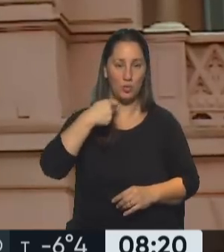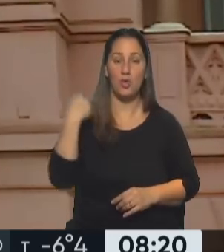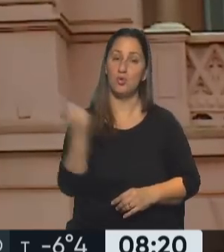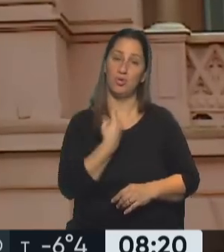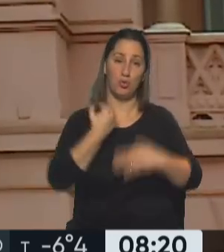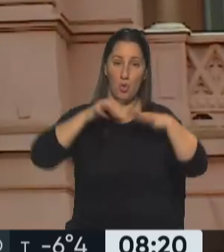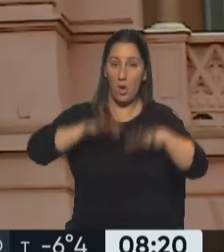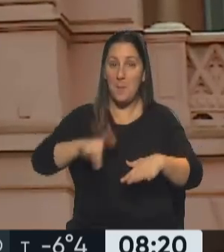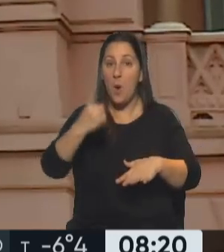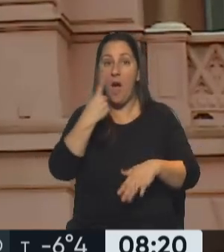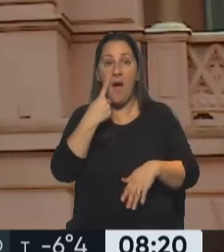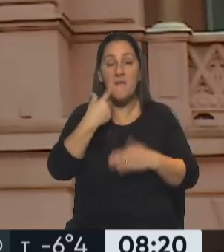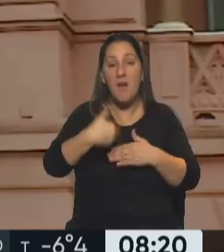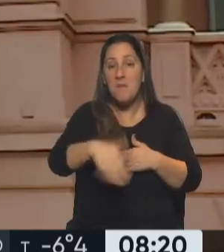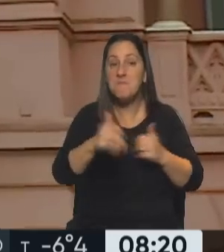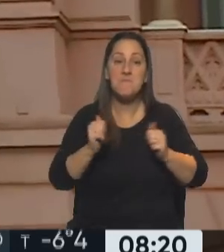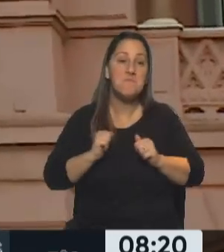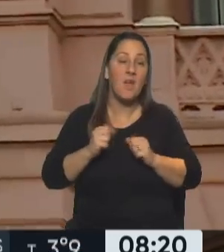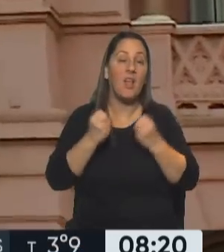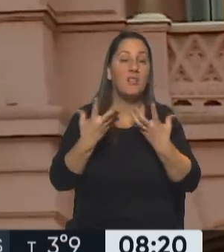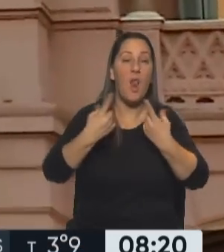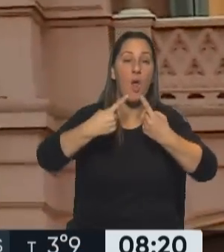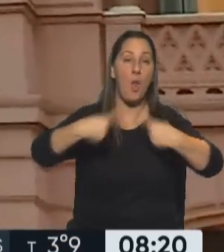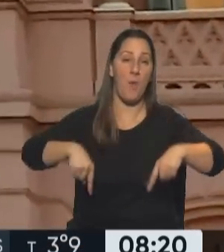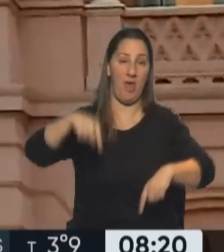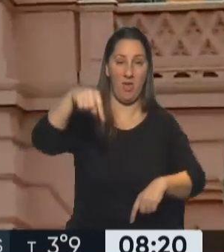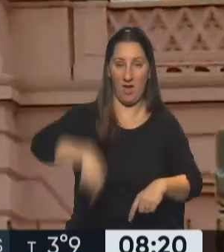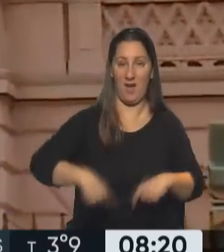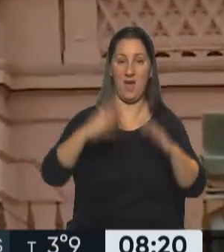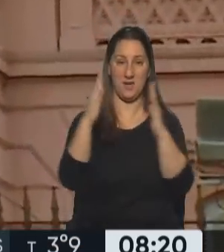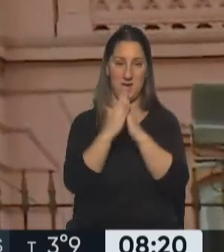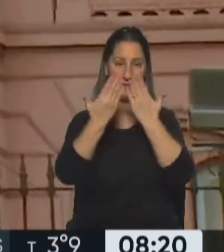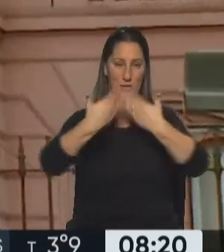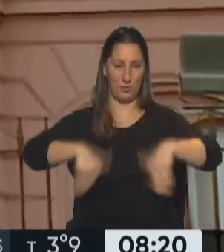permaneceremos con toda la expectativa que durante esta jornada surja aquí en la Casa de Gobierno.